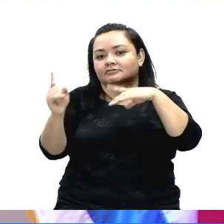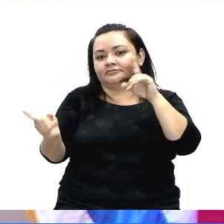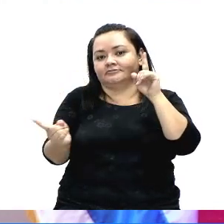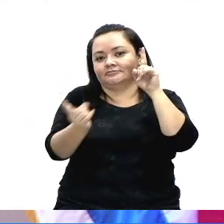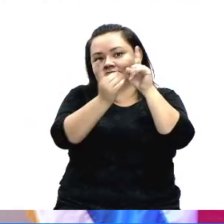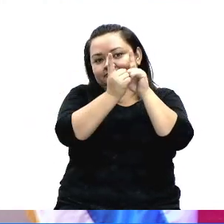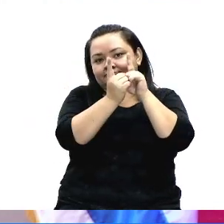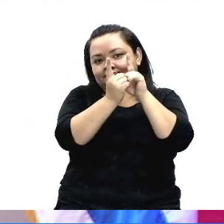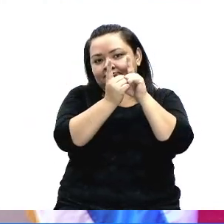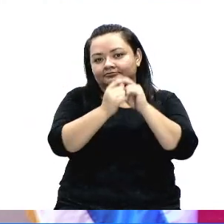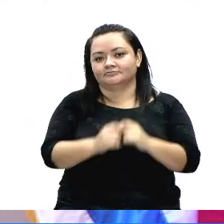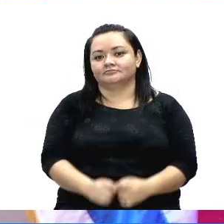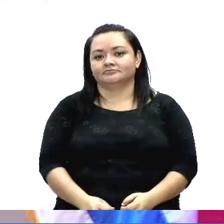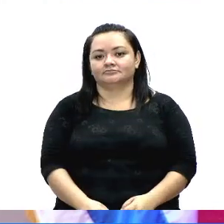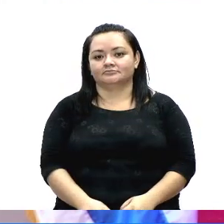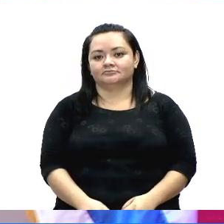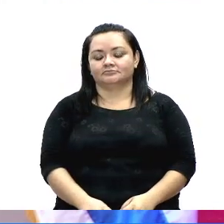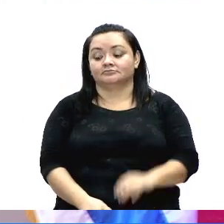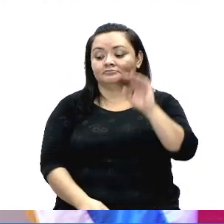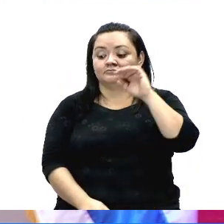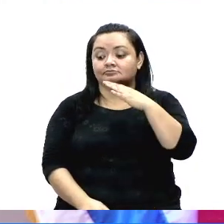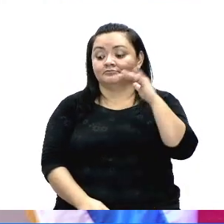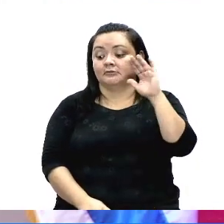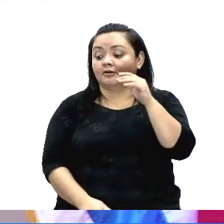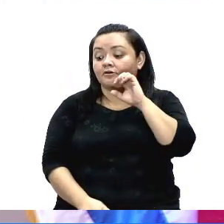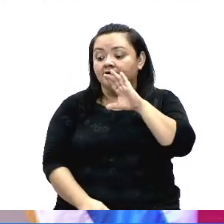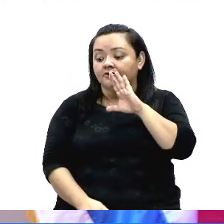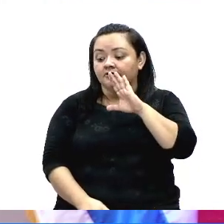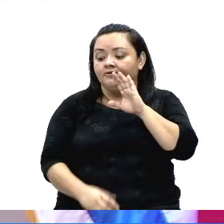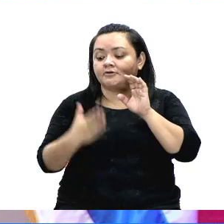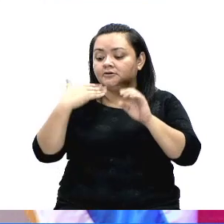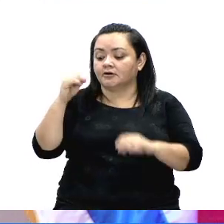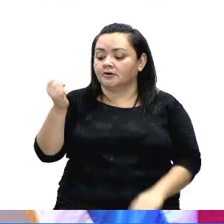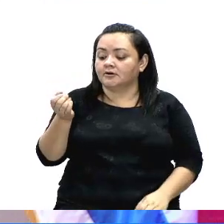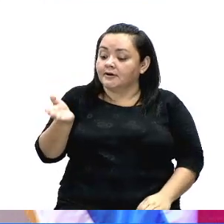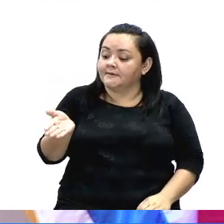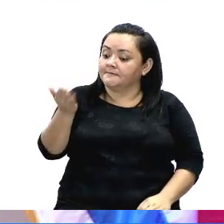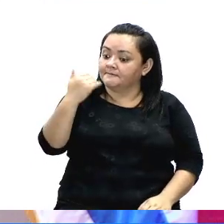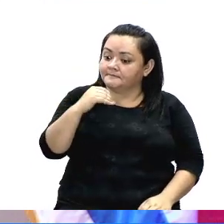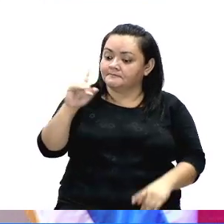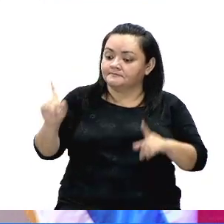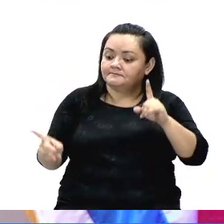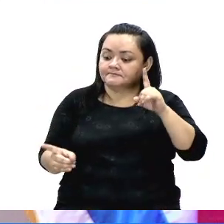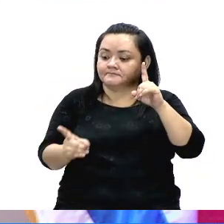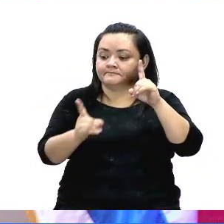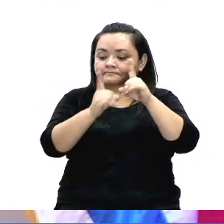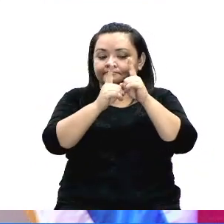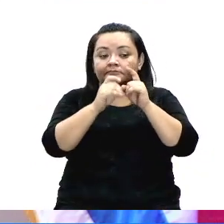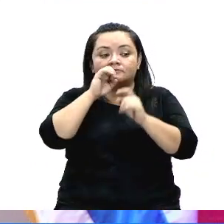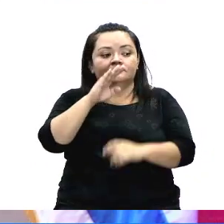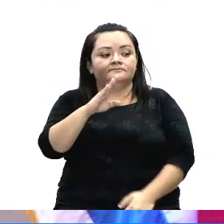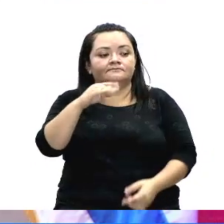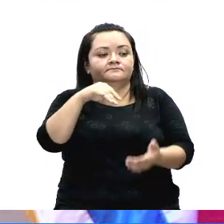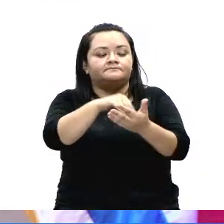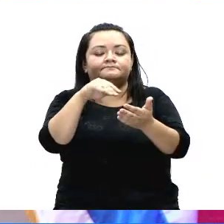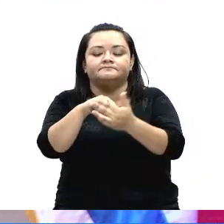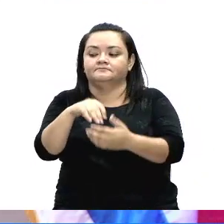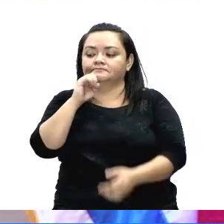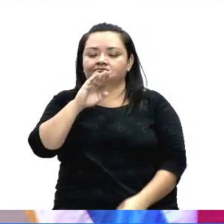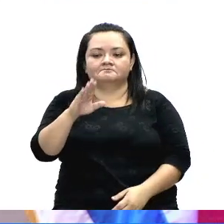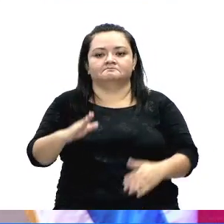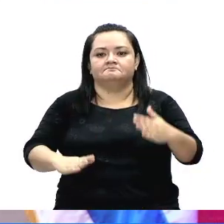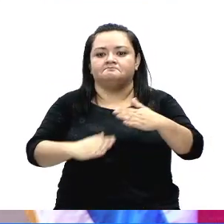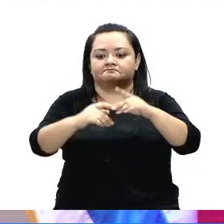moisés sube y jehová dijo a moisés desciende ordena al pueblo que no traspase los límites